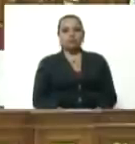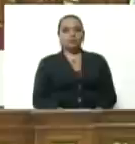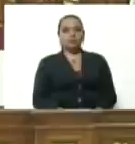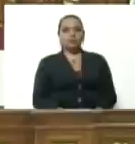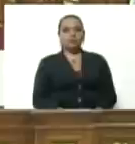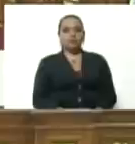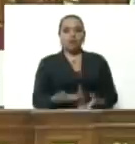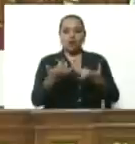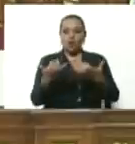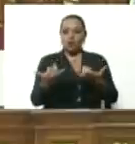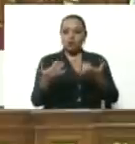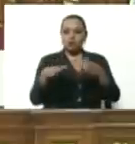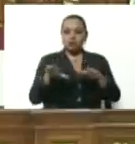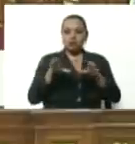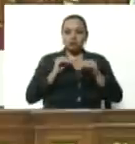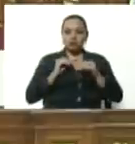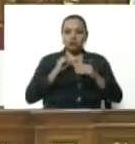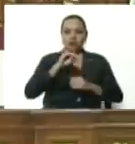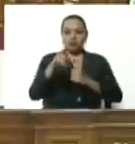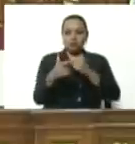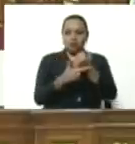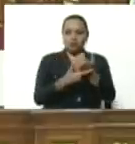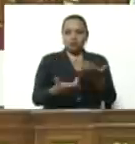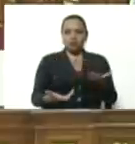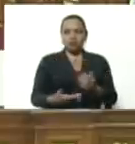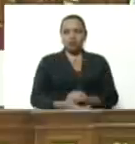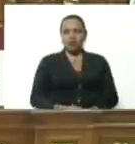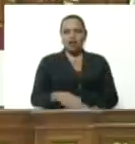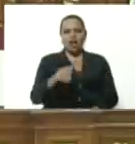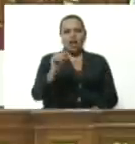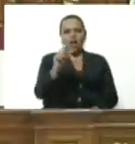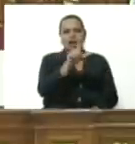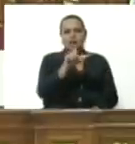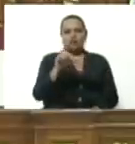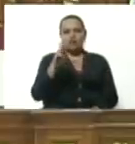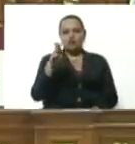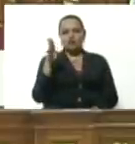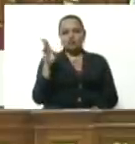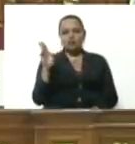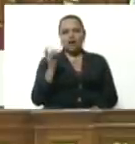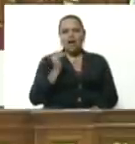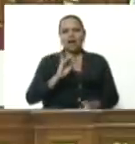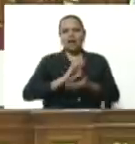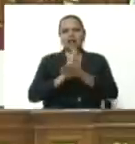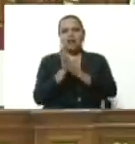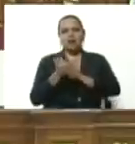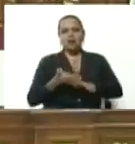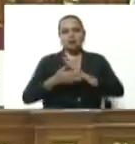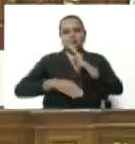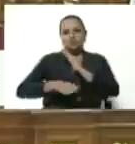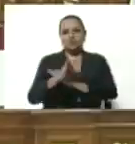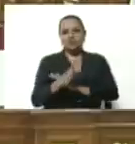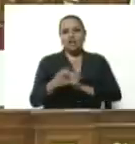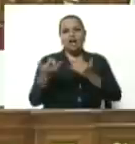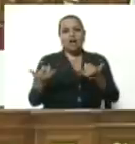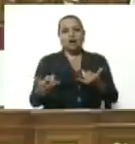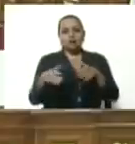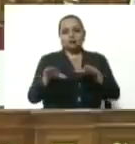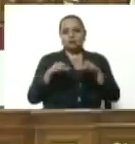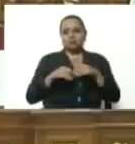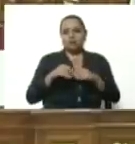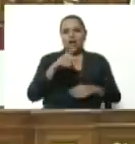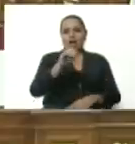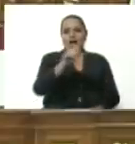va a hacer caso. O sea, mire, Ramos Alú le ha hecho, lo ha destruido, lo ha llevado donde está. Y ahora le va a hacer caso a Ramos Alú con la